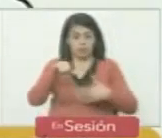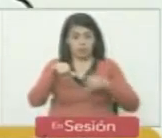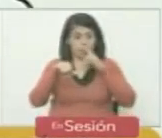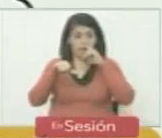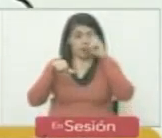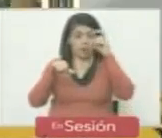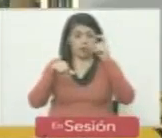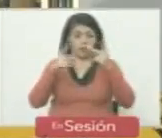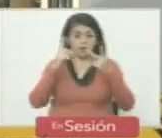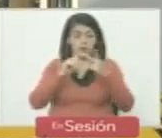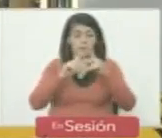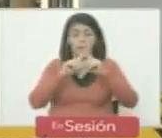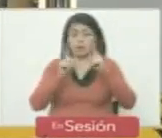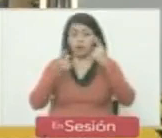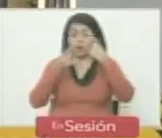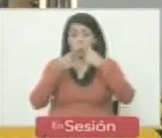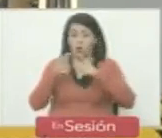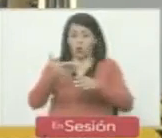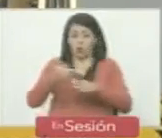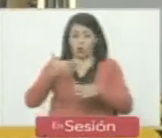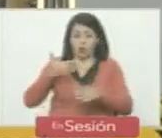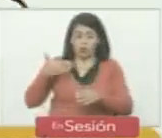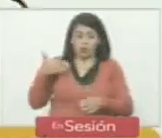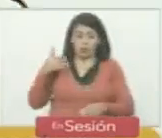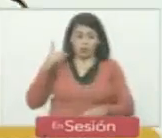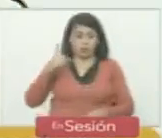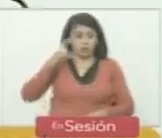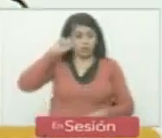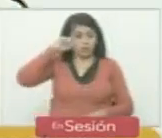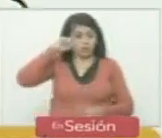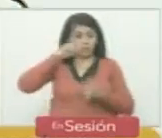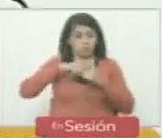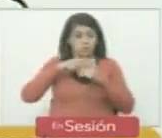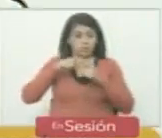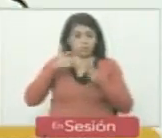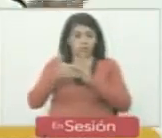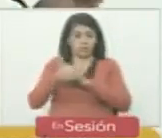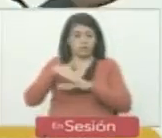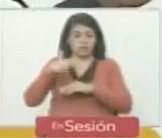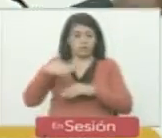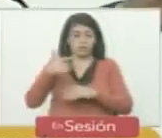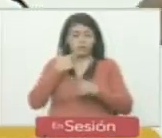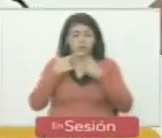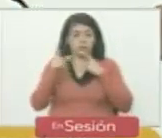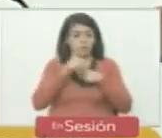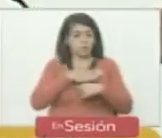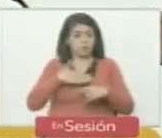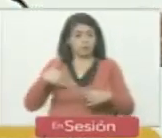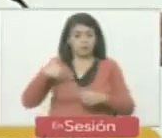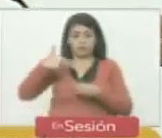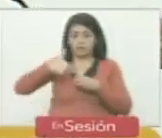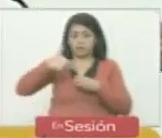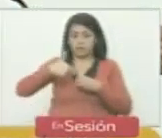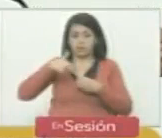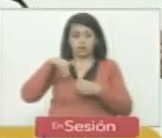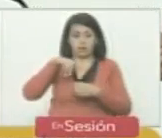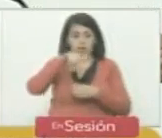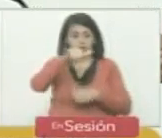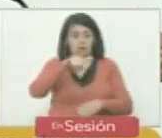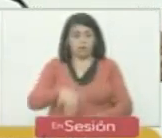Maduro. Pero es que hay otro antecedente que debemos recordar, porque cuando le niegan el combustible al